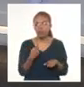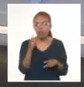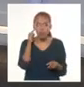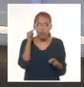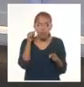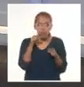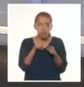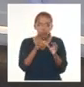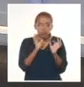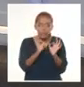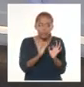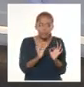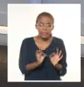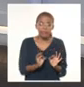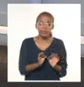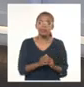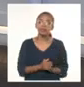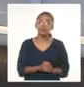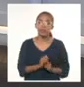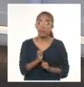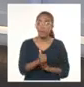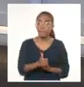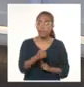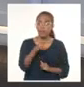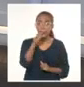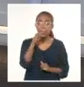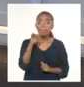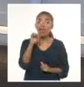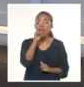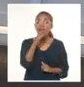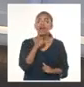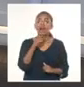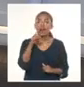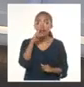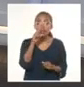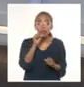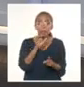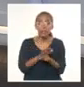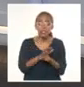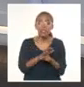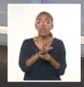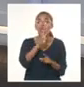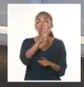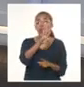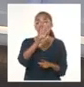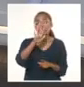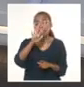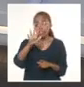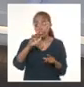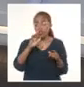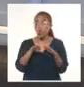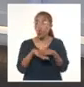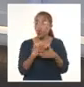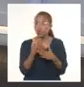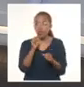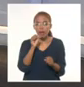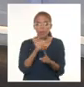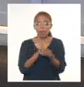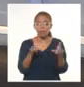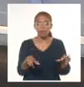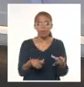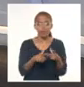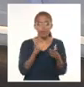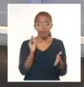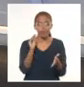objetivos. El memorando presidencial de Joe Biden entrará en vigor en 45 días